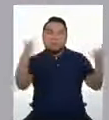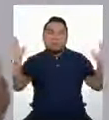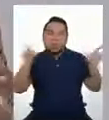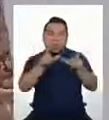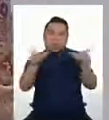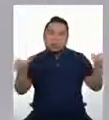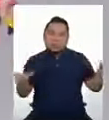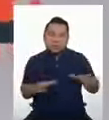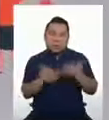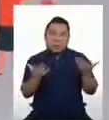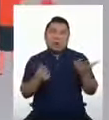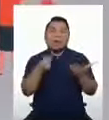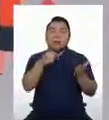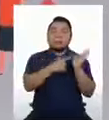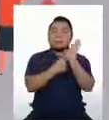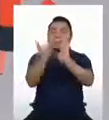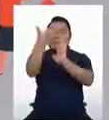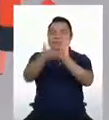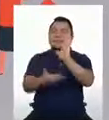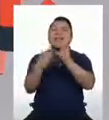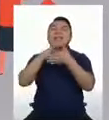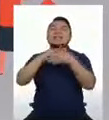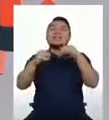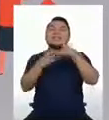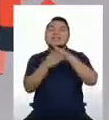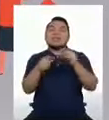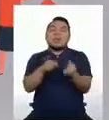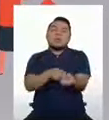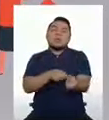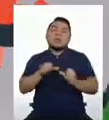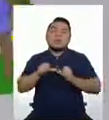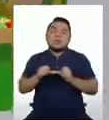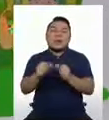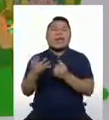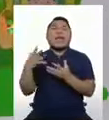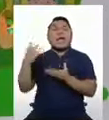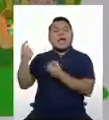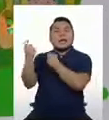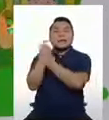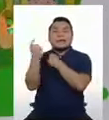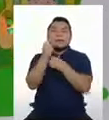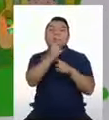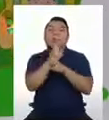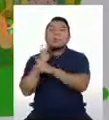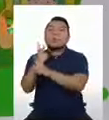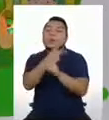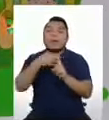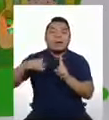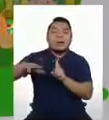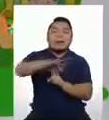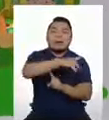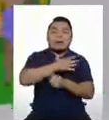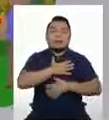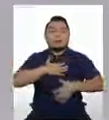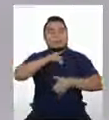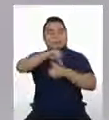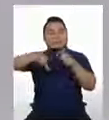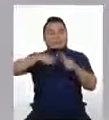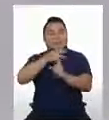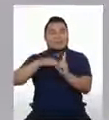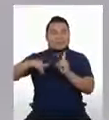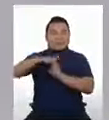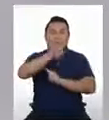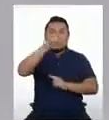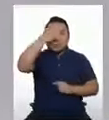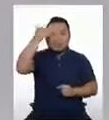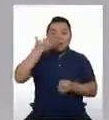de otros lugares del Perú, conocer la historia tradicional que nos enseñan a cuidar la naturaleza y vivir la armonía con ella. No